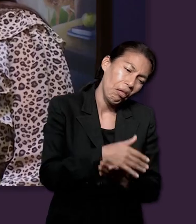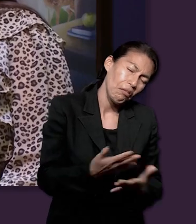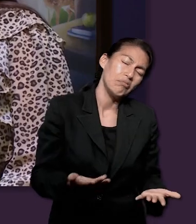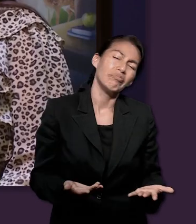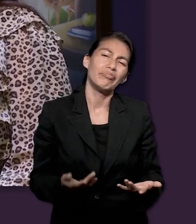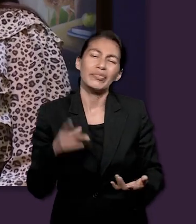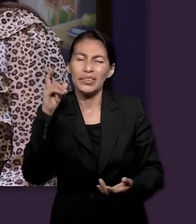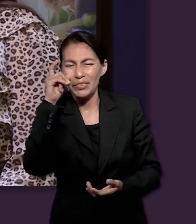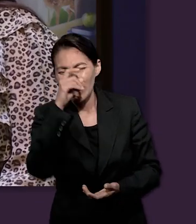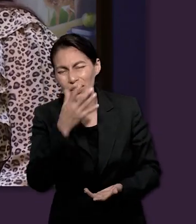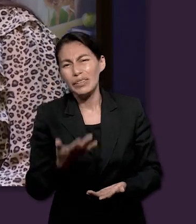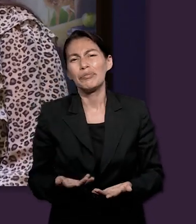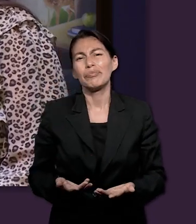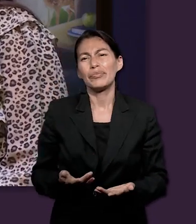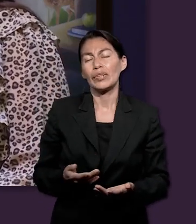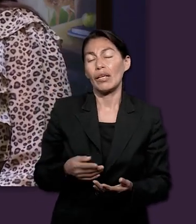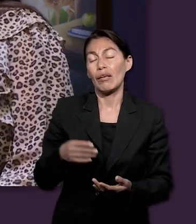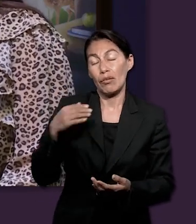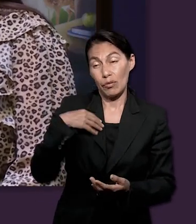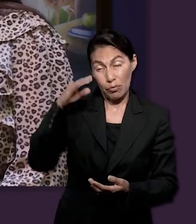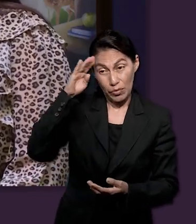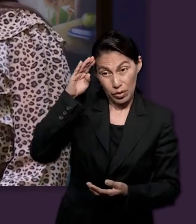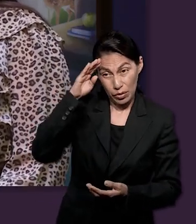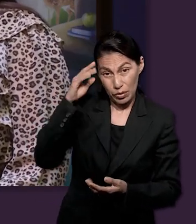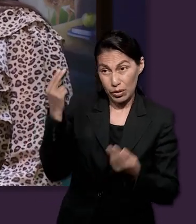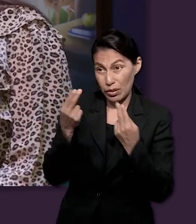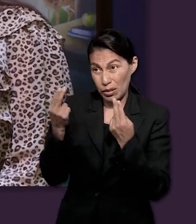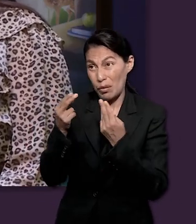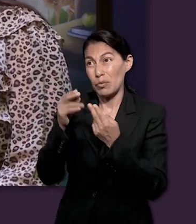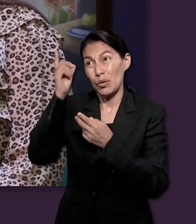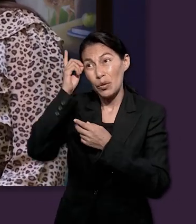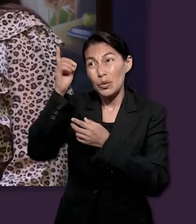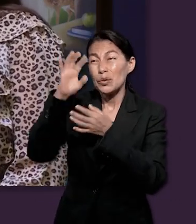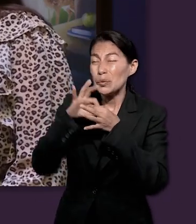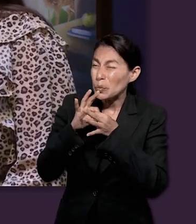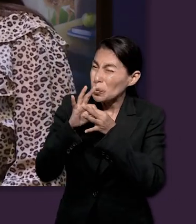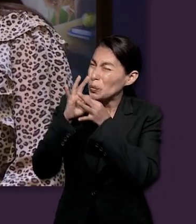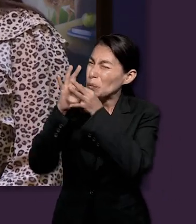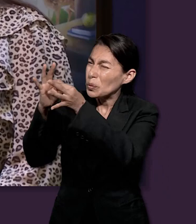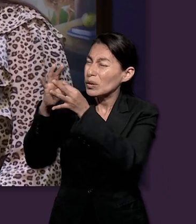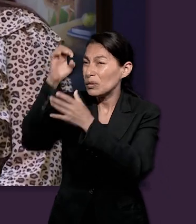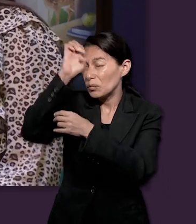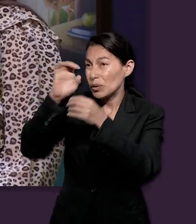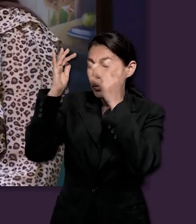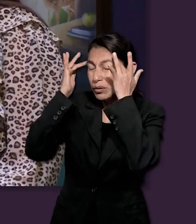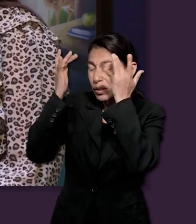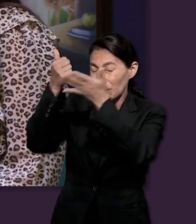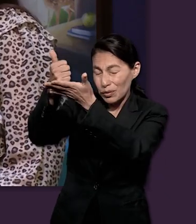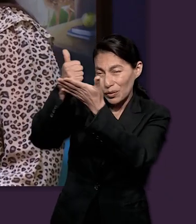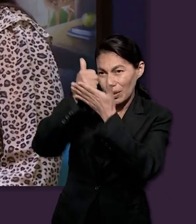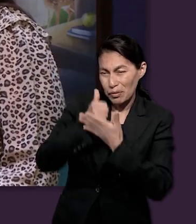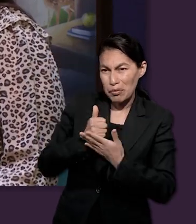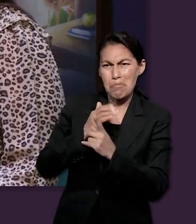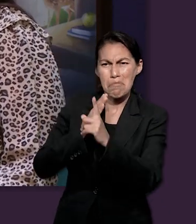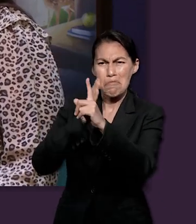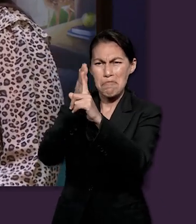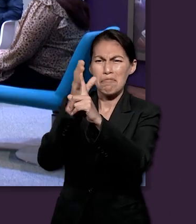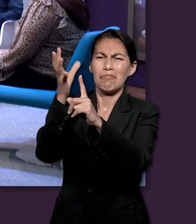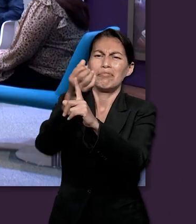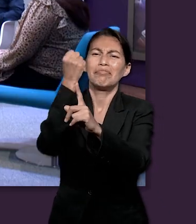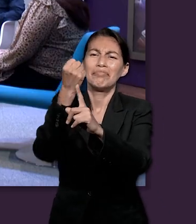Entonces yo creo que la perseverancia es un punto importante para que nosotros podamos llegar a la meta que necesitamos con la ayuda del Espíritu Santo.